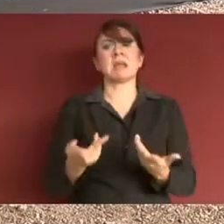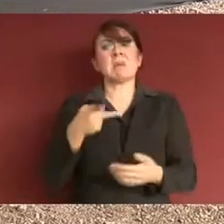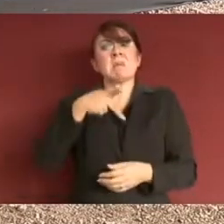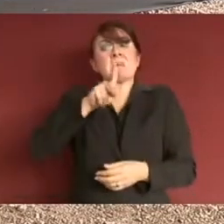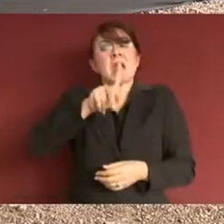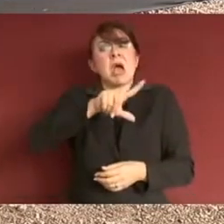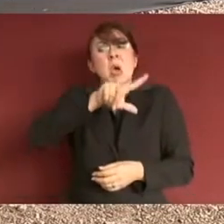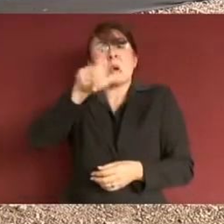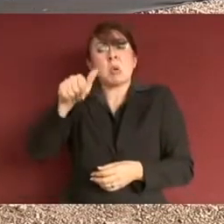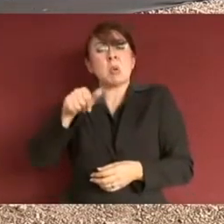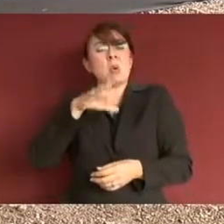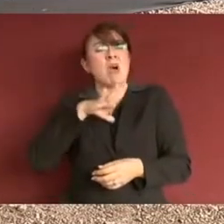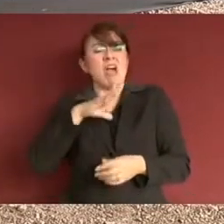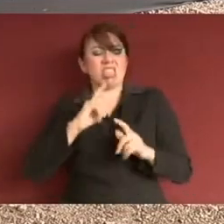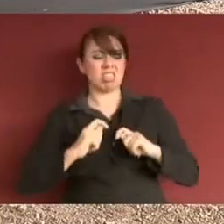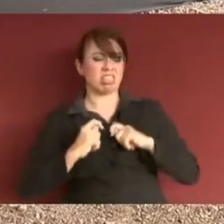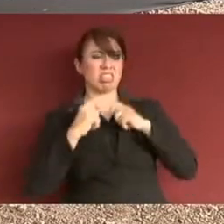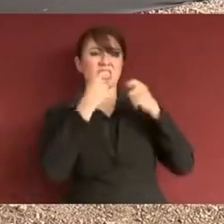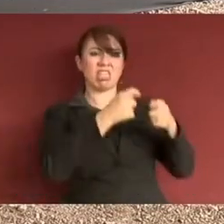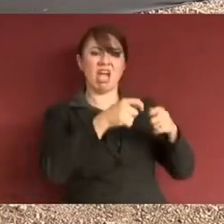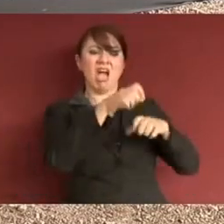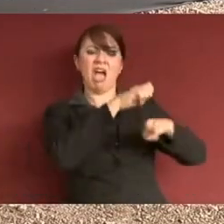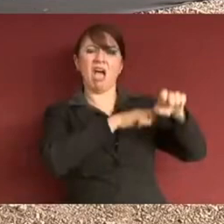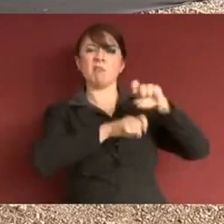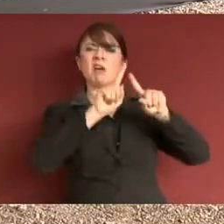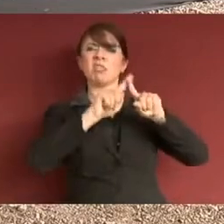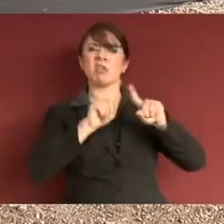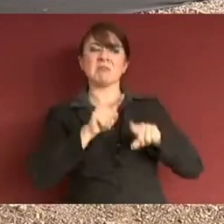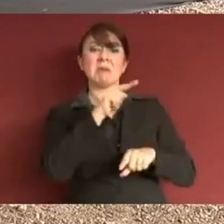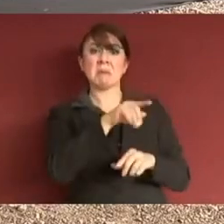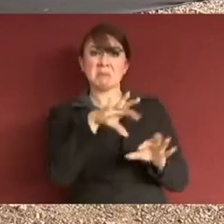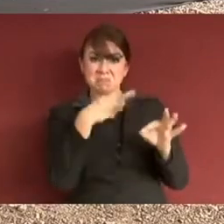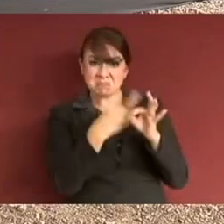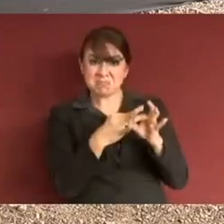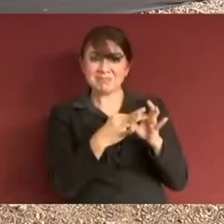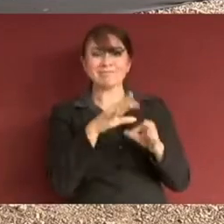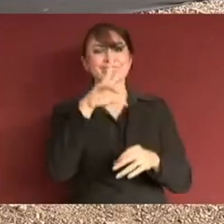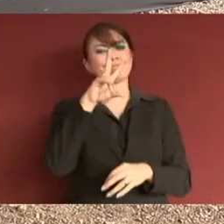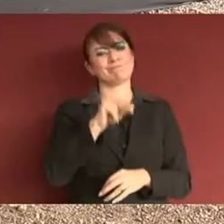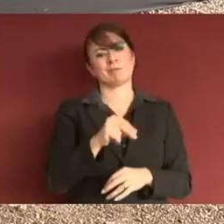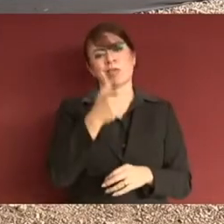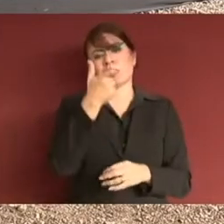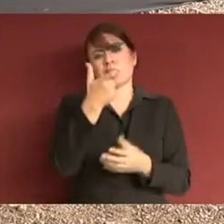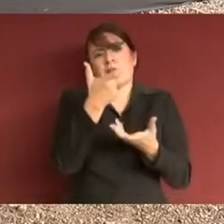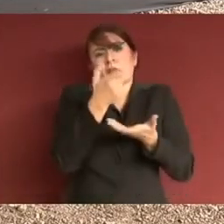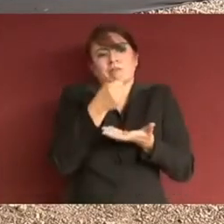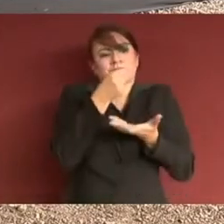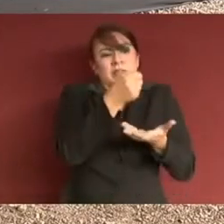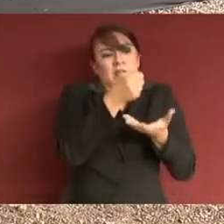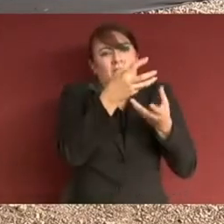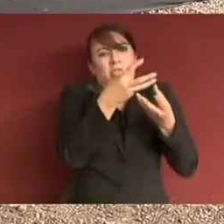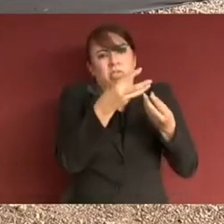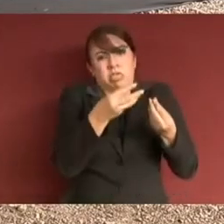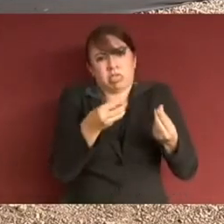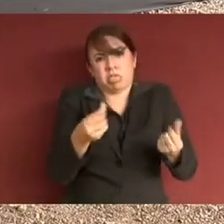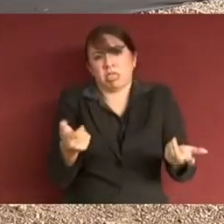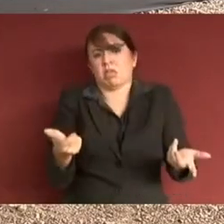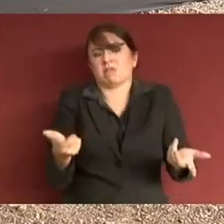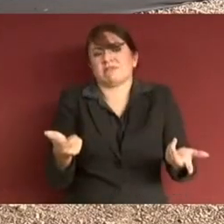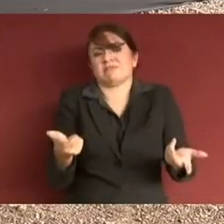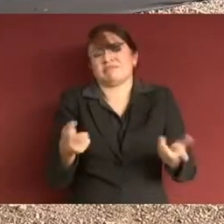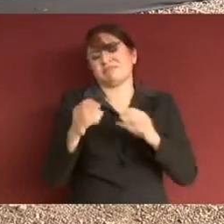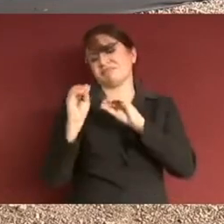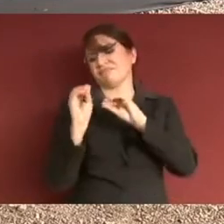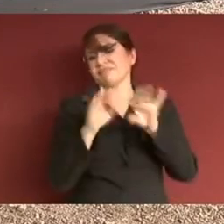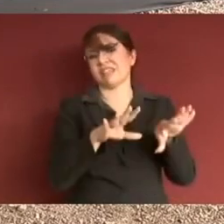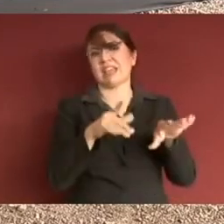se entregaron empresas que no cumplieron y ya no hubo presupuesto suficiente y se abandonó la